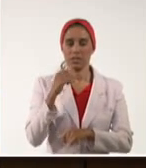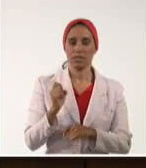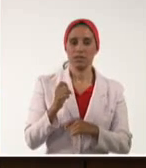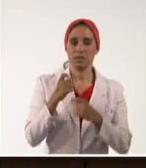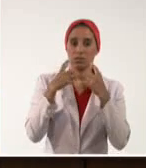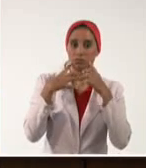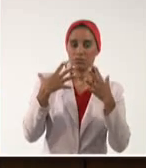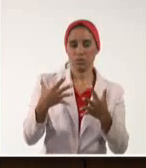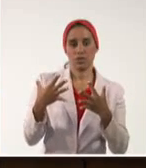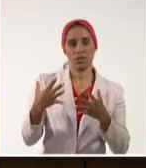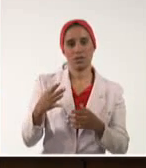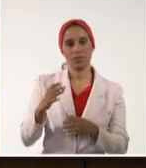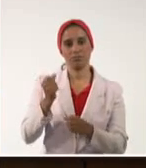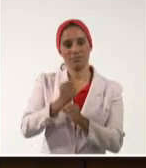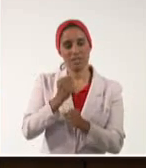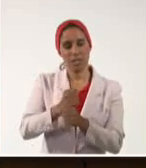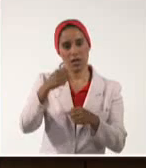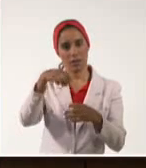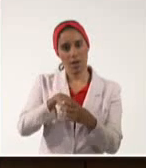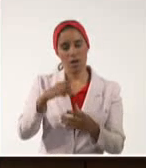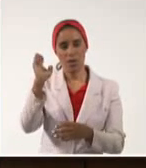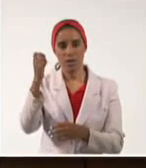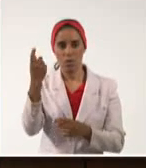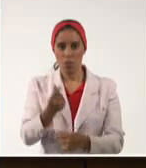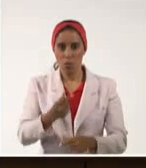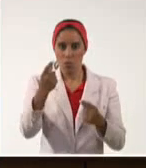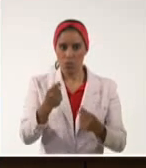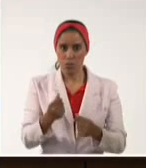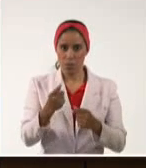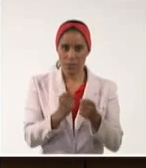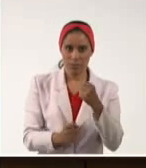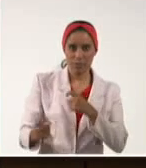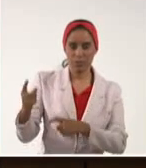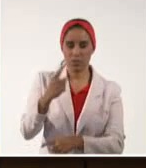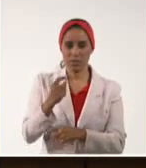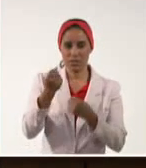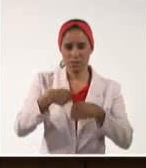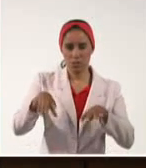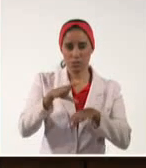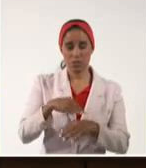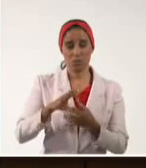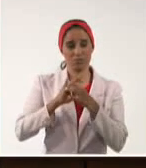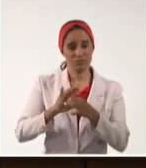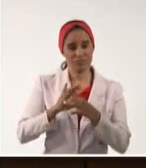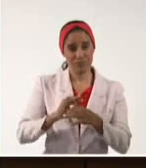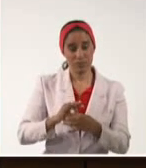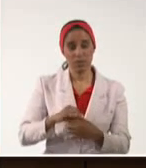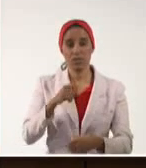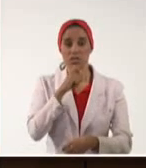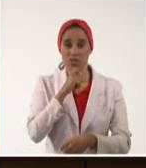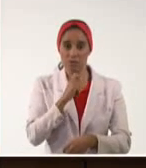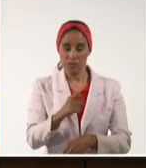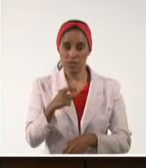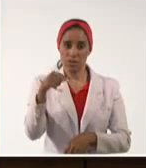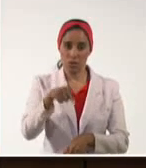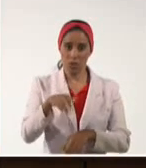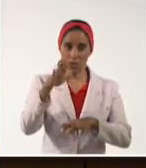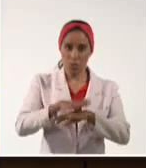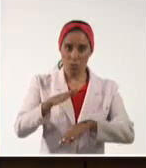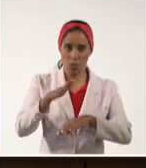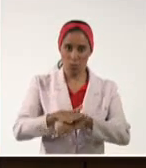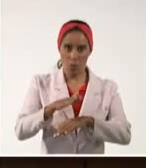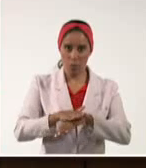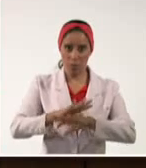es palabra de orden para remontar la complejísima situación que enfrentamos hoy por los impactos combinados